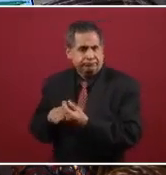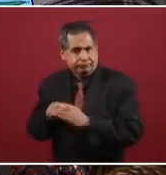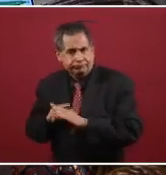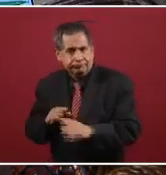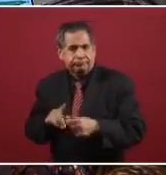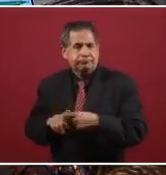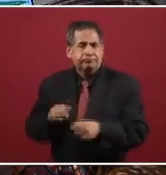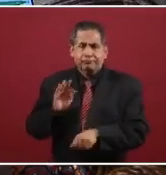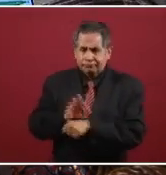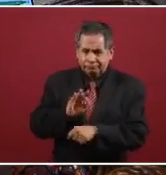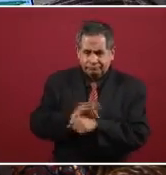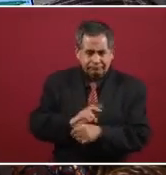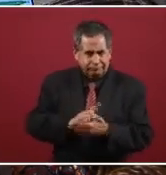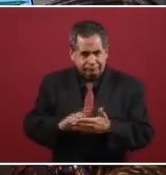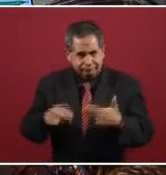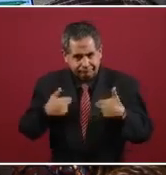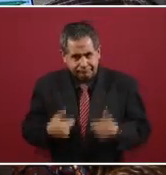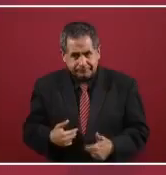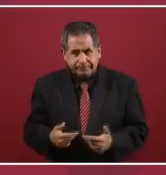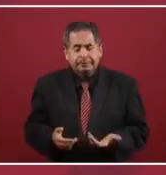derechos humanos,